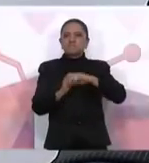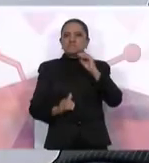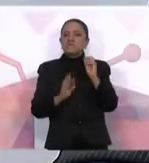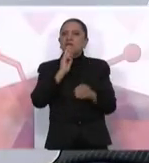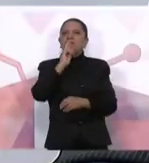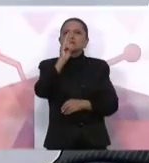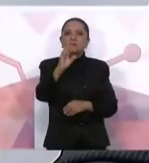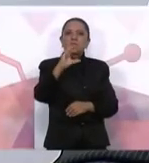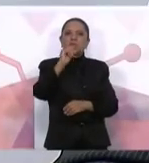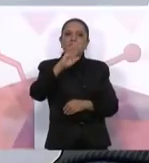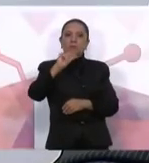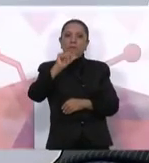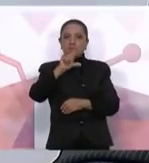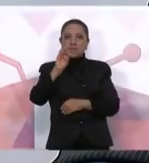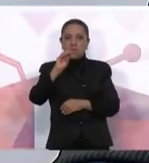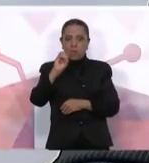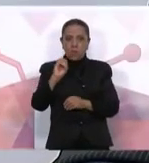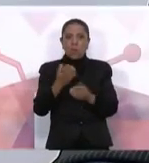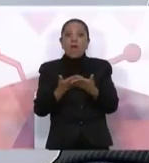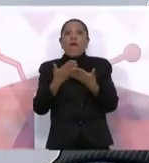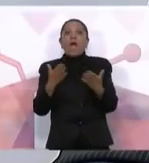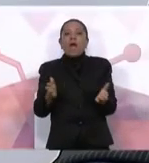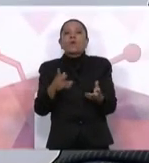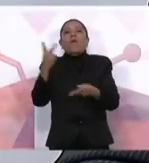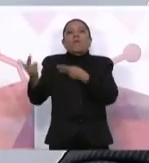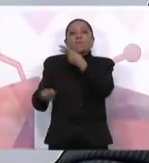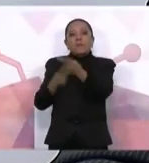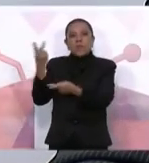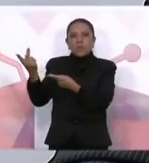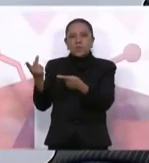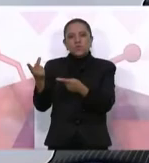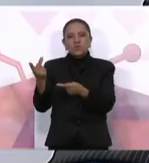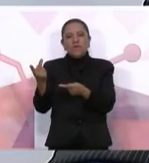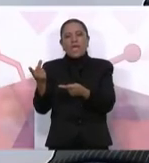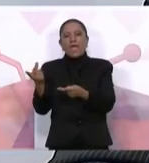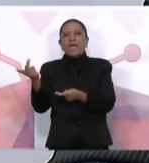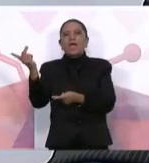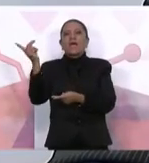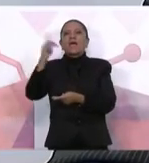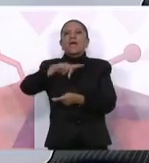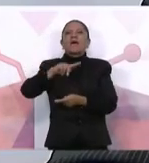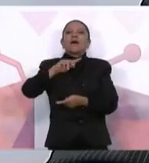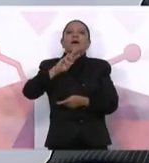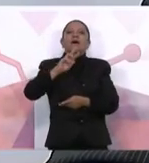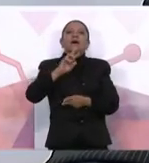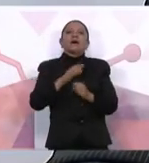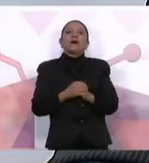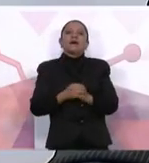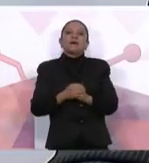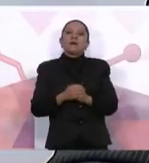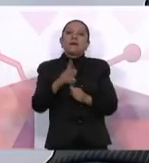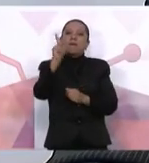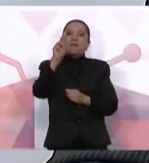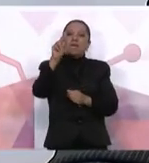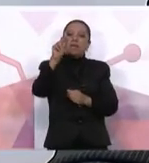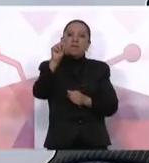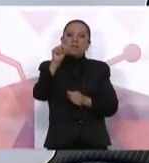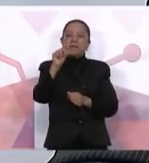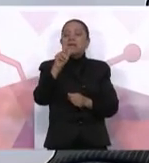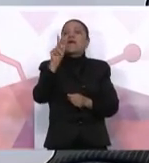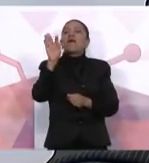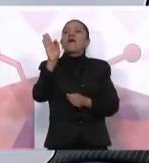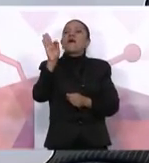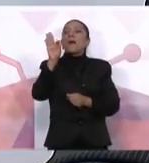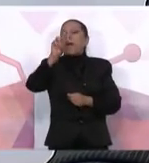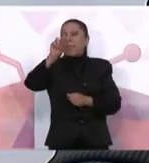corresponde elaborar una pregunta a rodrigo gayosso cepeda de la colisión pr de pcd a fidel demédicis hidalgo